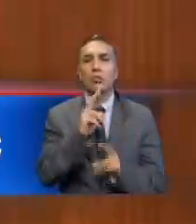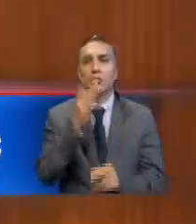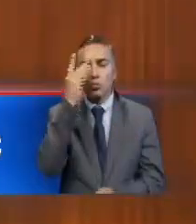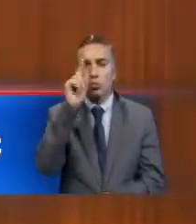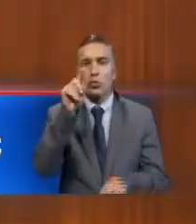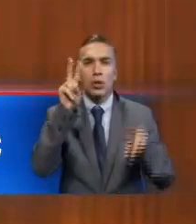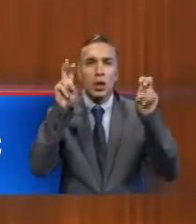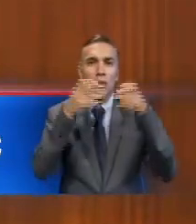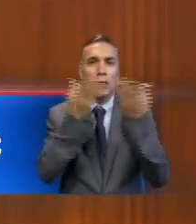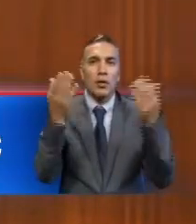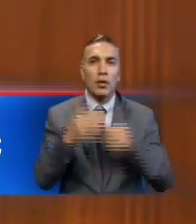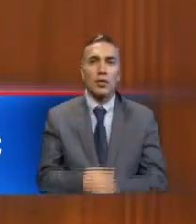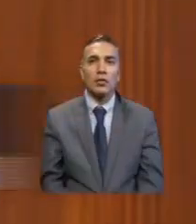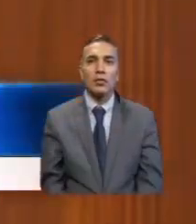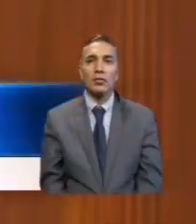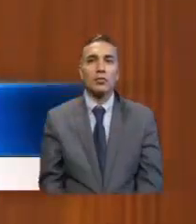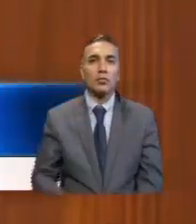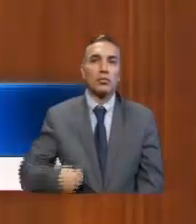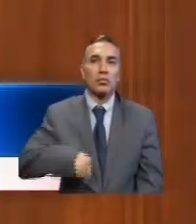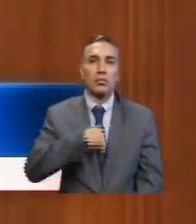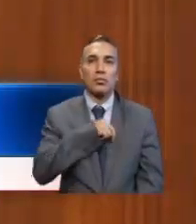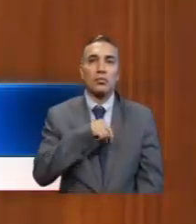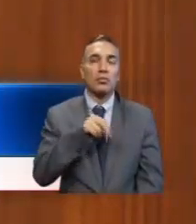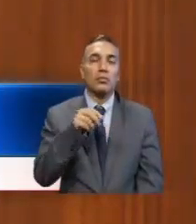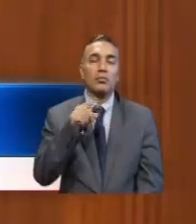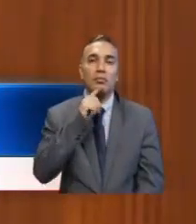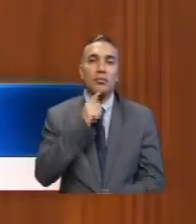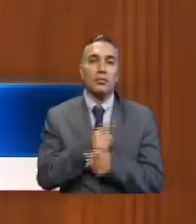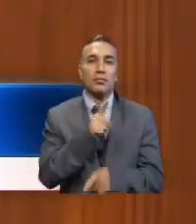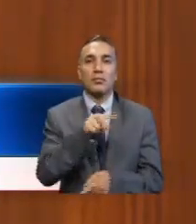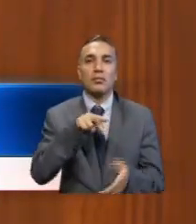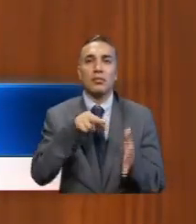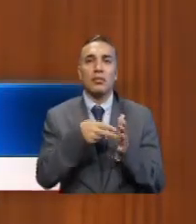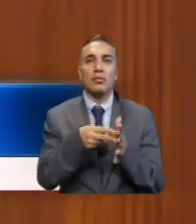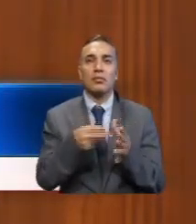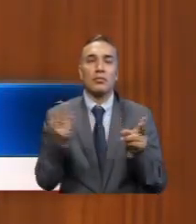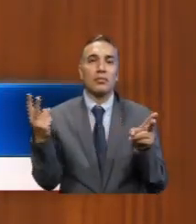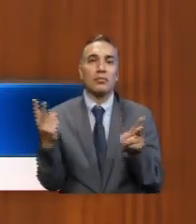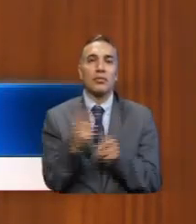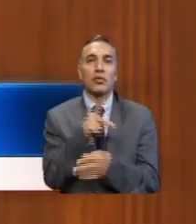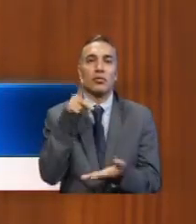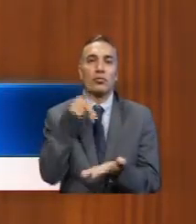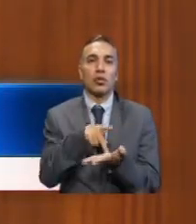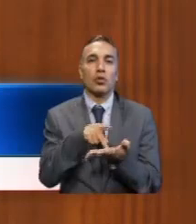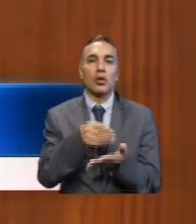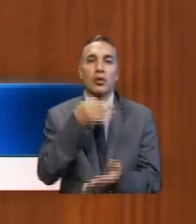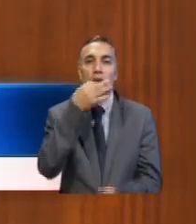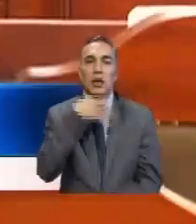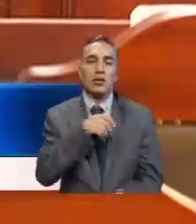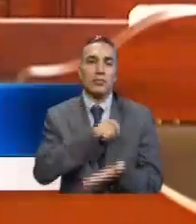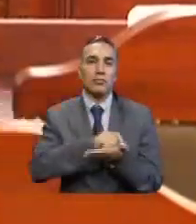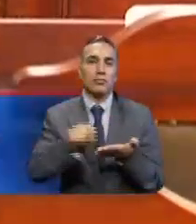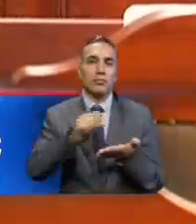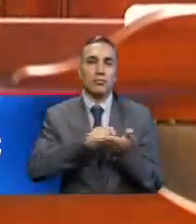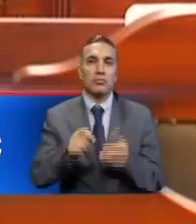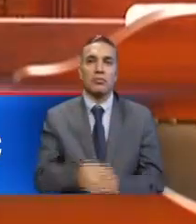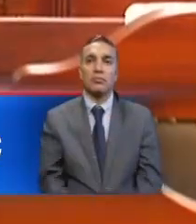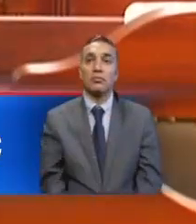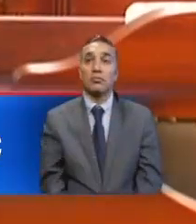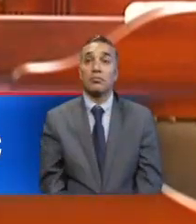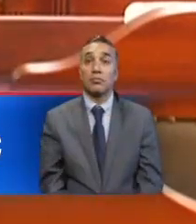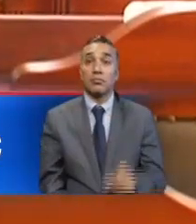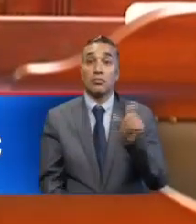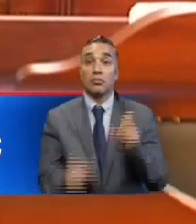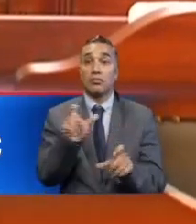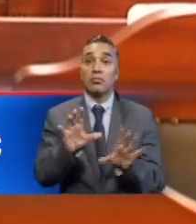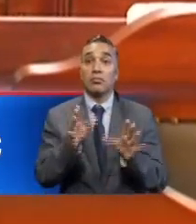causa. Debemos asumir con toda lógica que son los que se han sacado las peores notas en el examen escrito. Los comisionados descartan